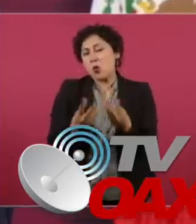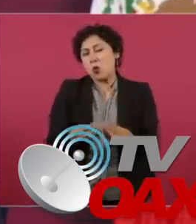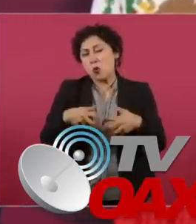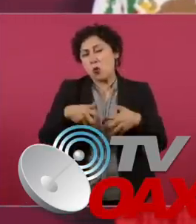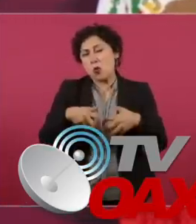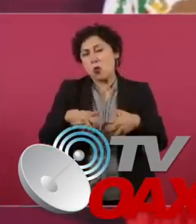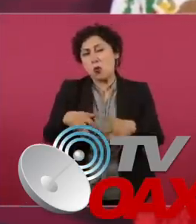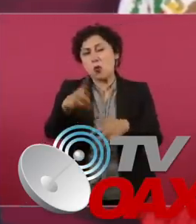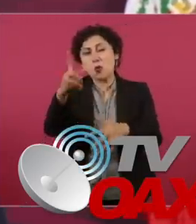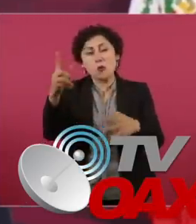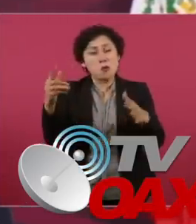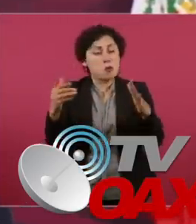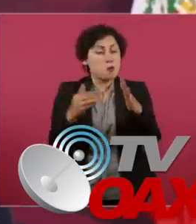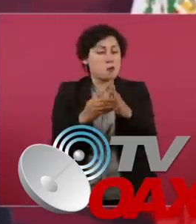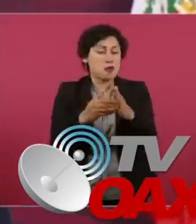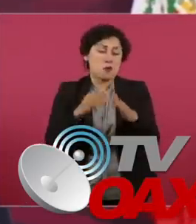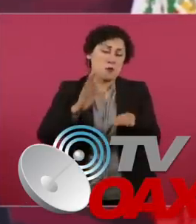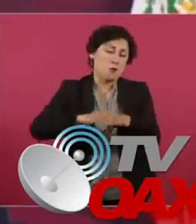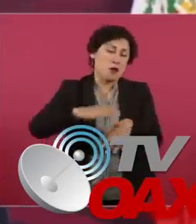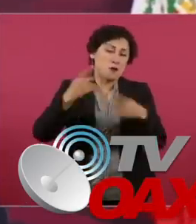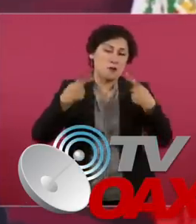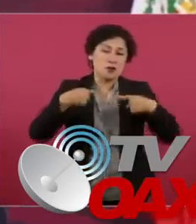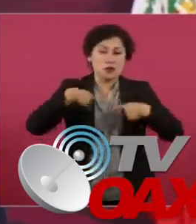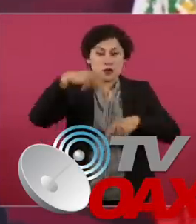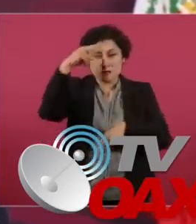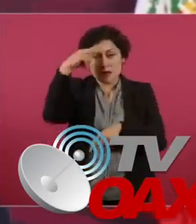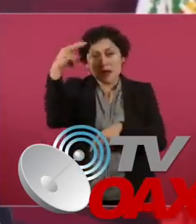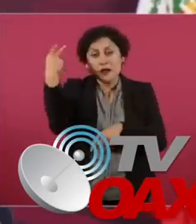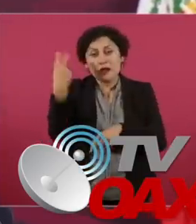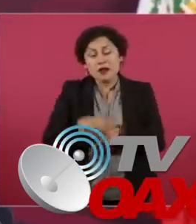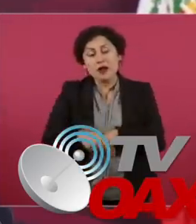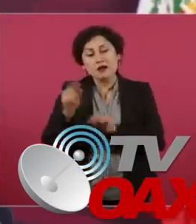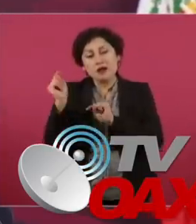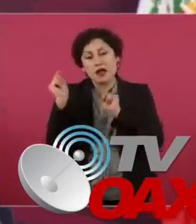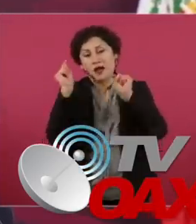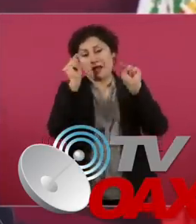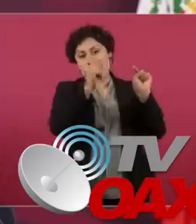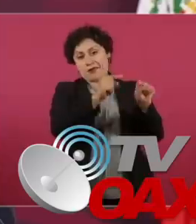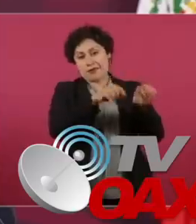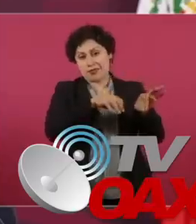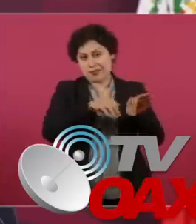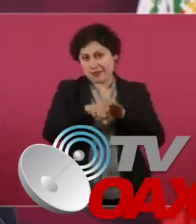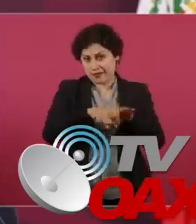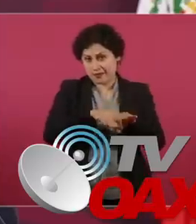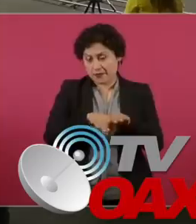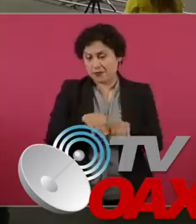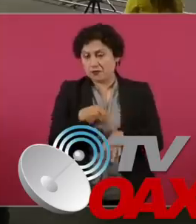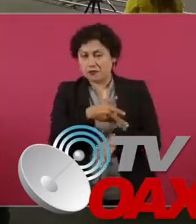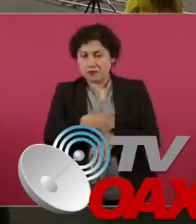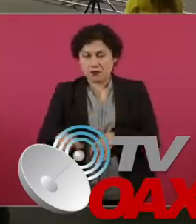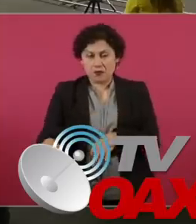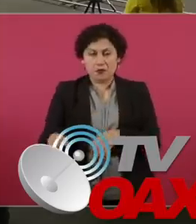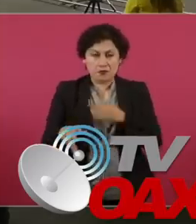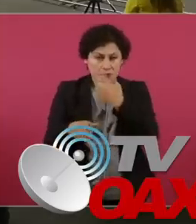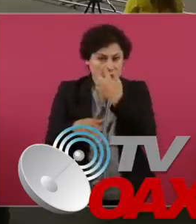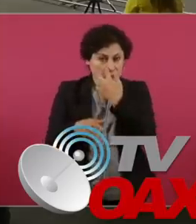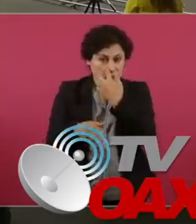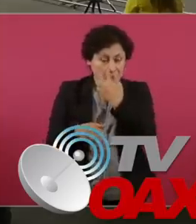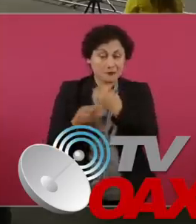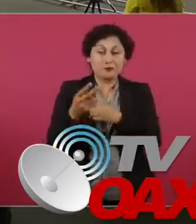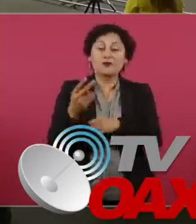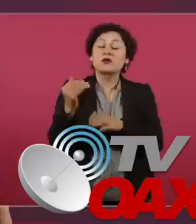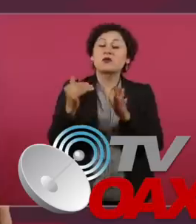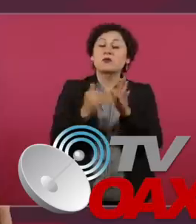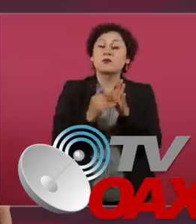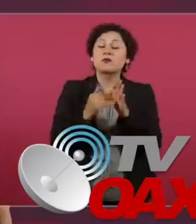Unidos. Estamos hablando de 25 millones de personas de origen